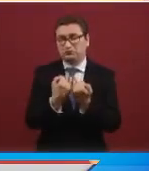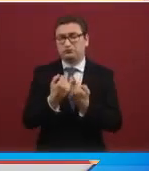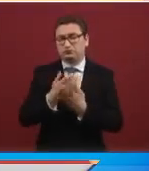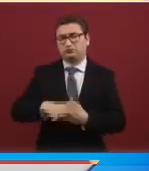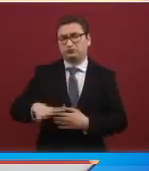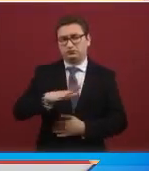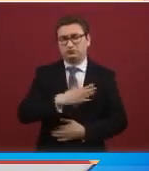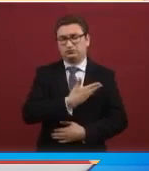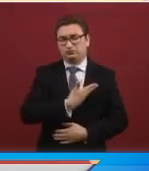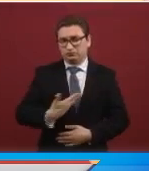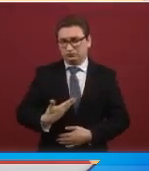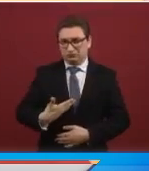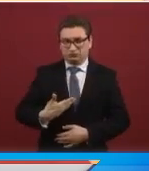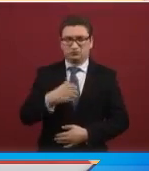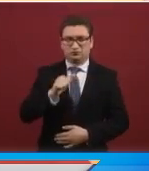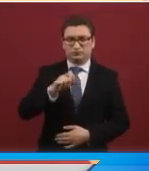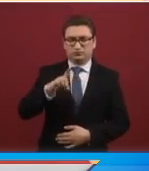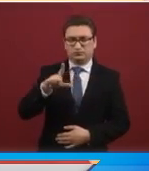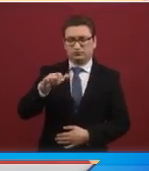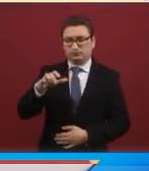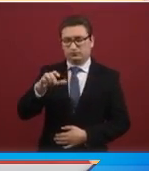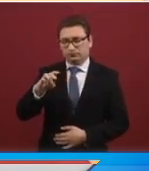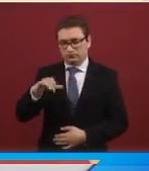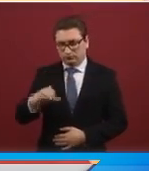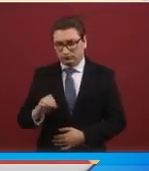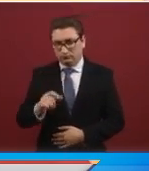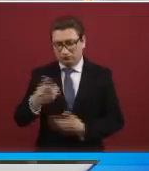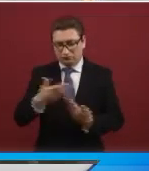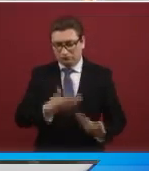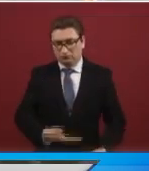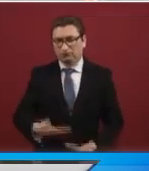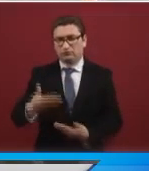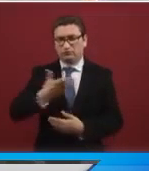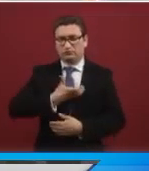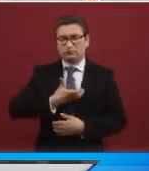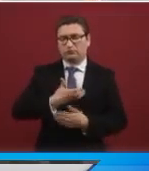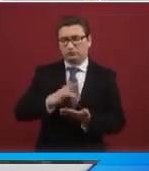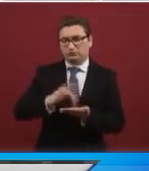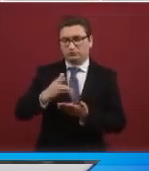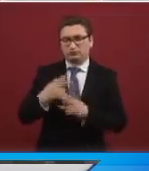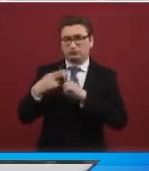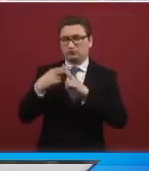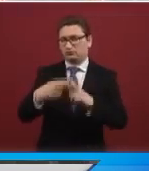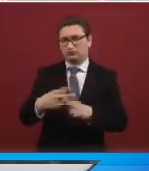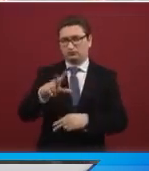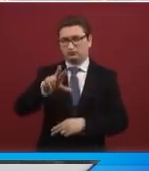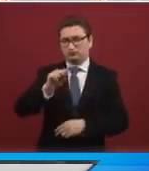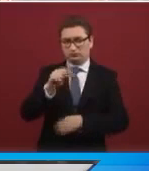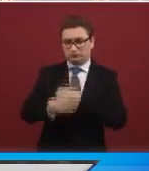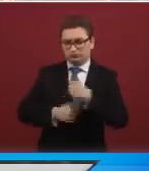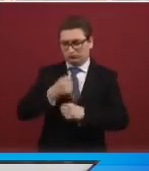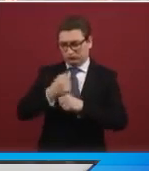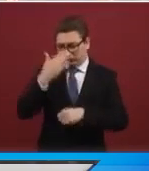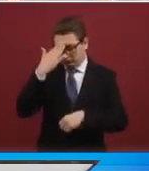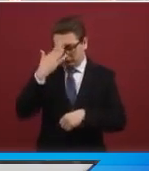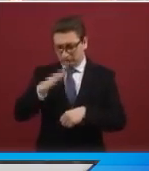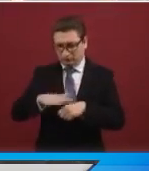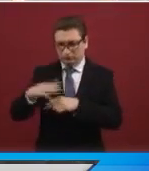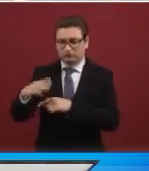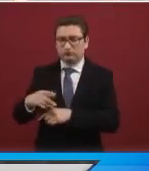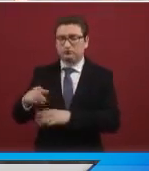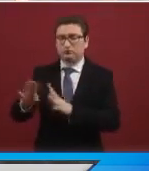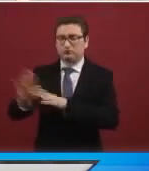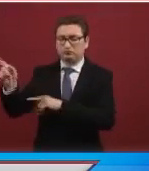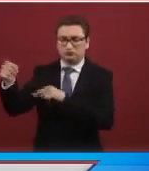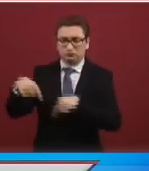Ateneo Español en México. Agradece al presidente del Ateneo en México por la invitación y la conmemoración del inicio del exilio español en